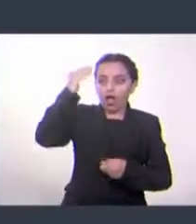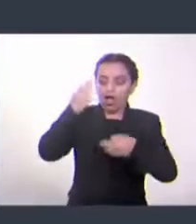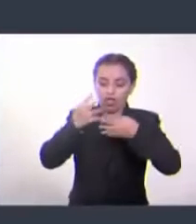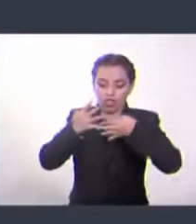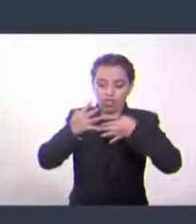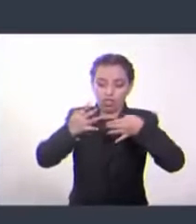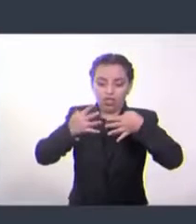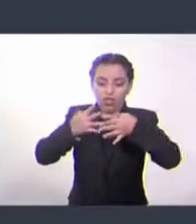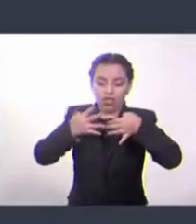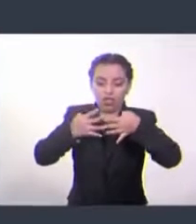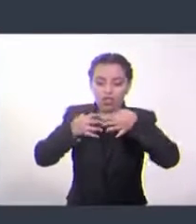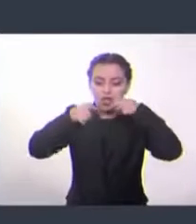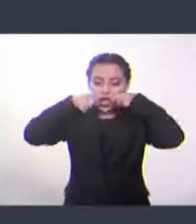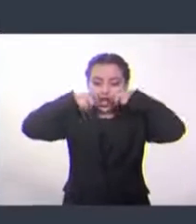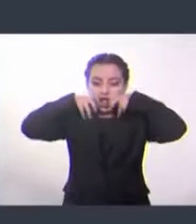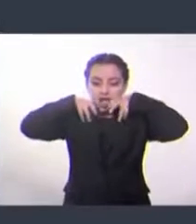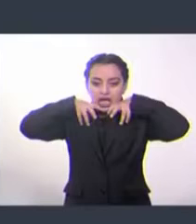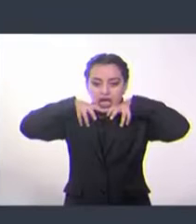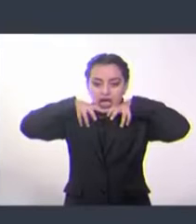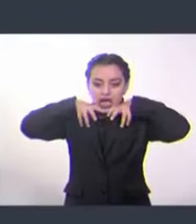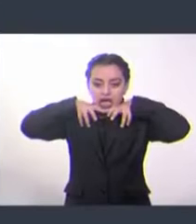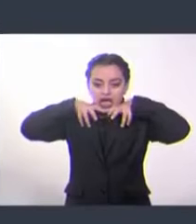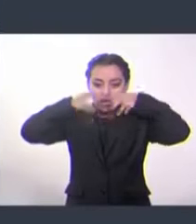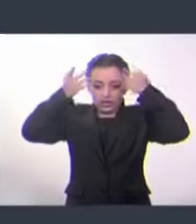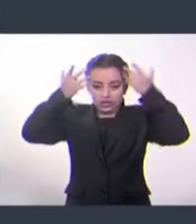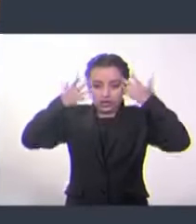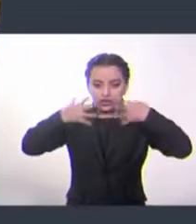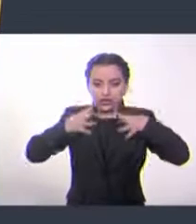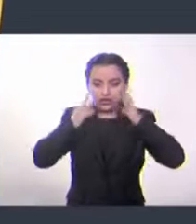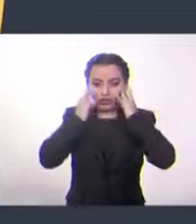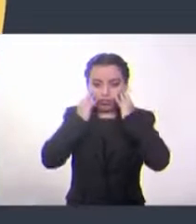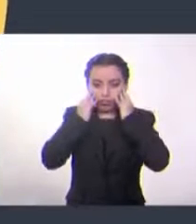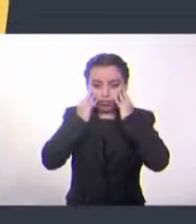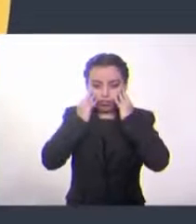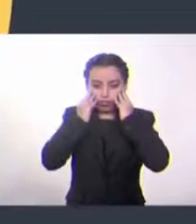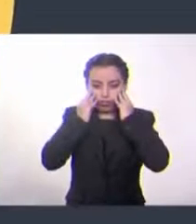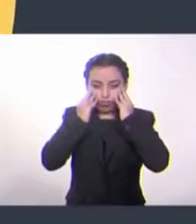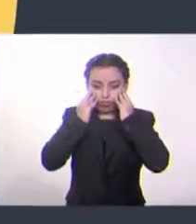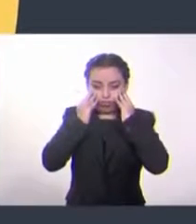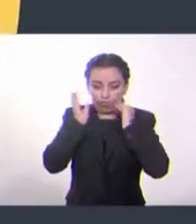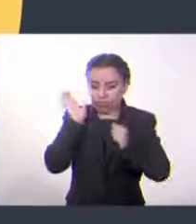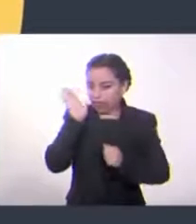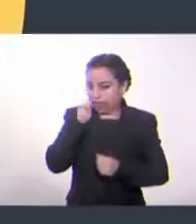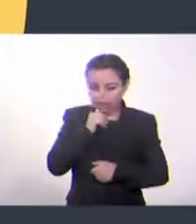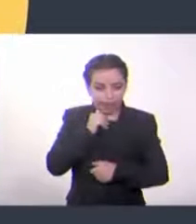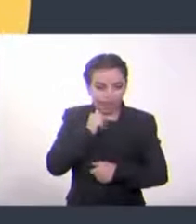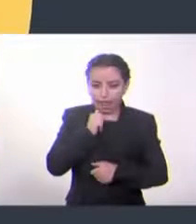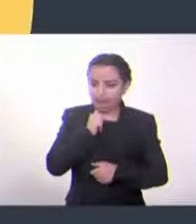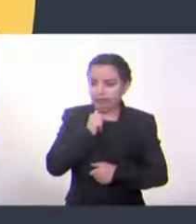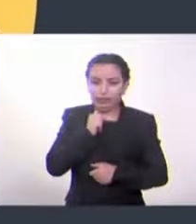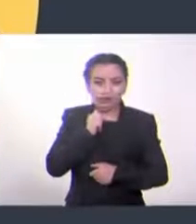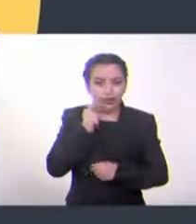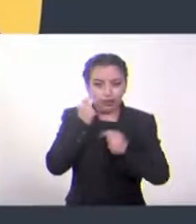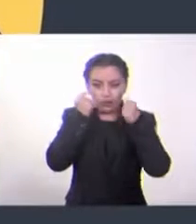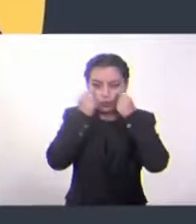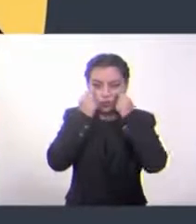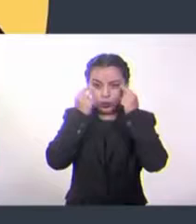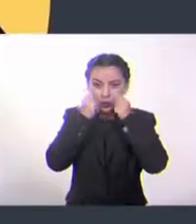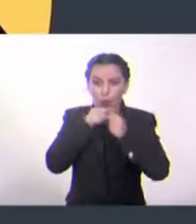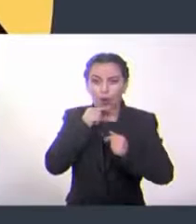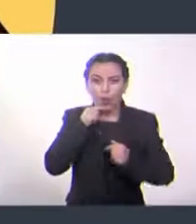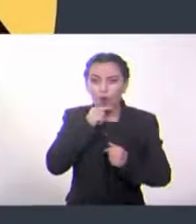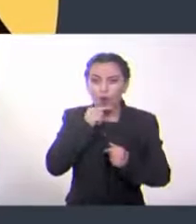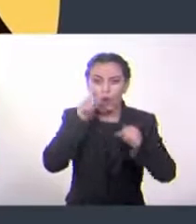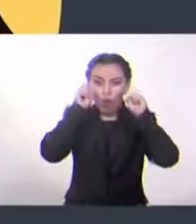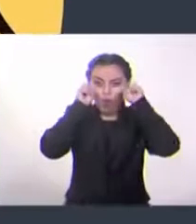dientes salidos, su piel terrosa y arrugada le dan un aspecto espantoso. Sus ojos rojos y saltados